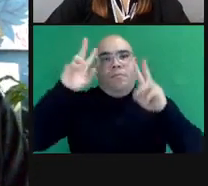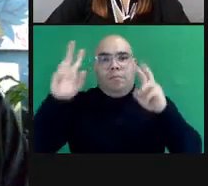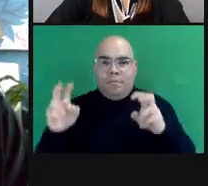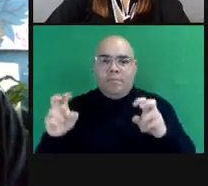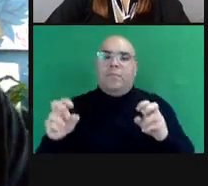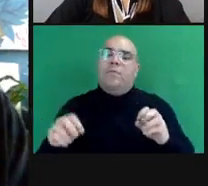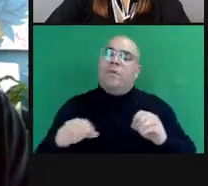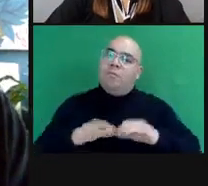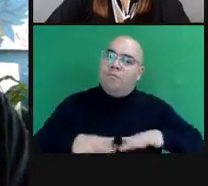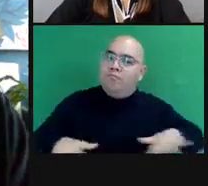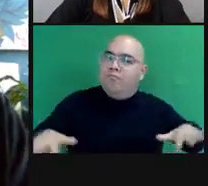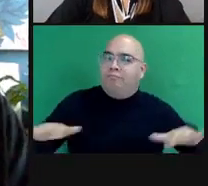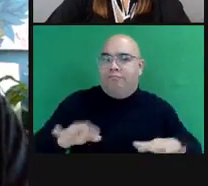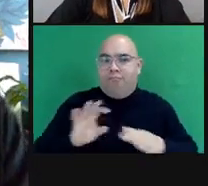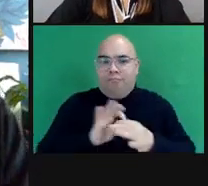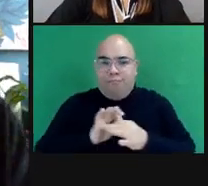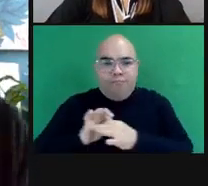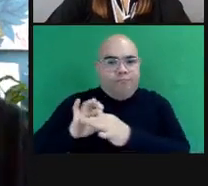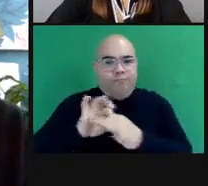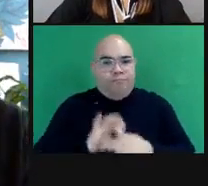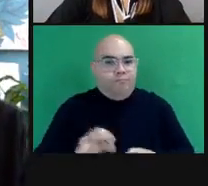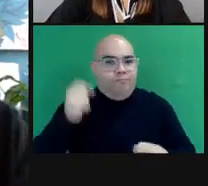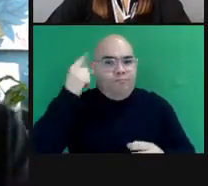armamos entre todos los humanos. Muy de acuerdo. Bueno,